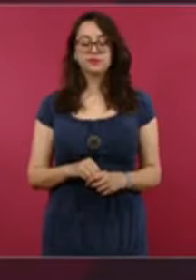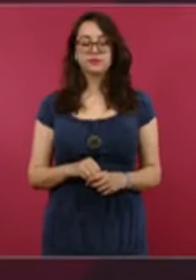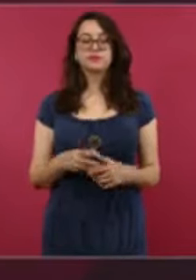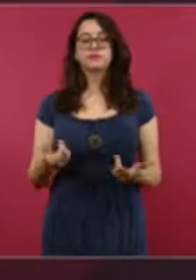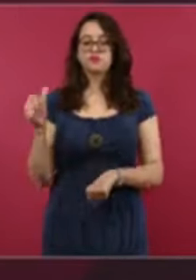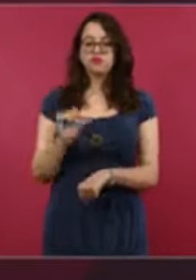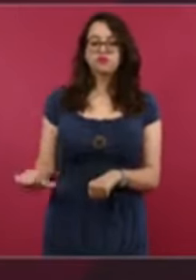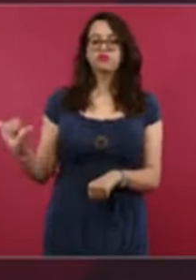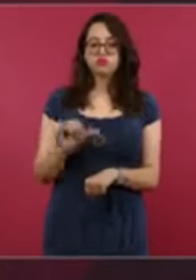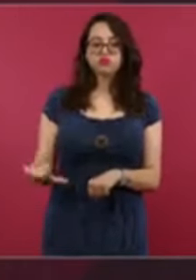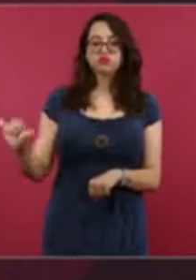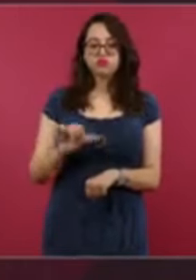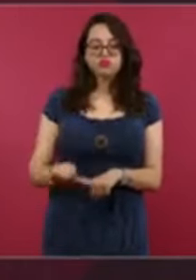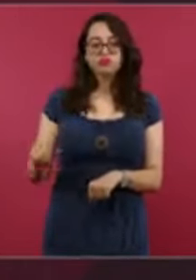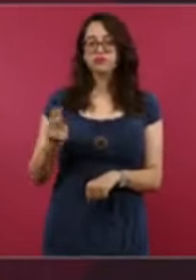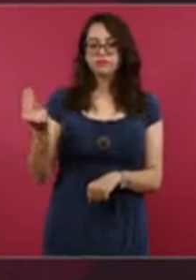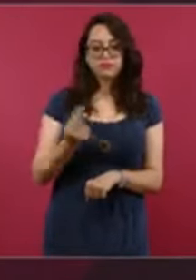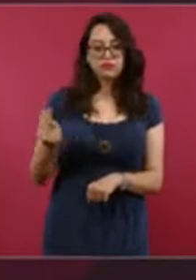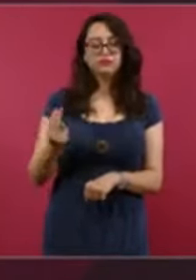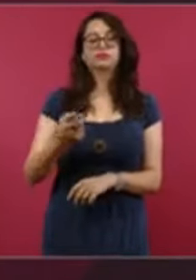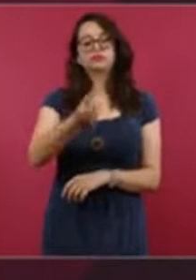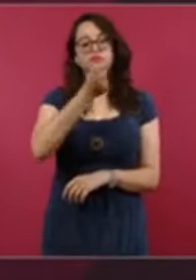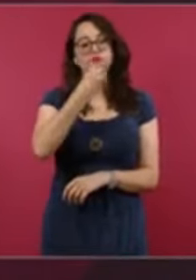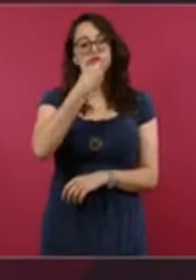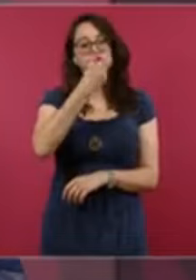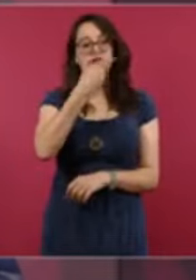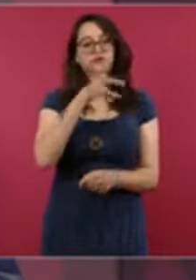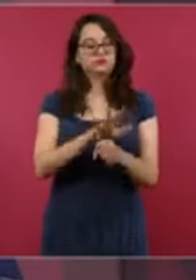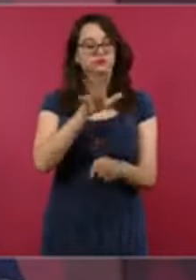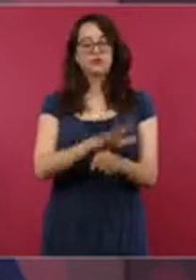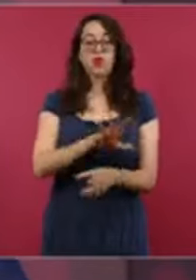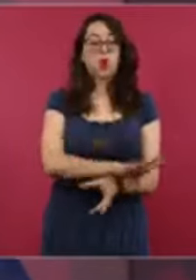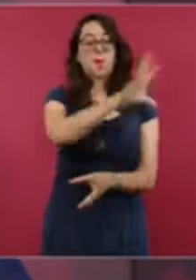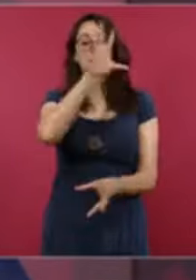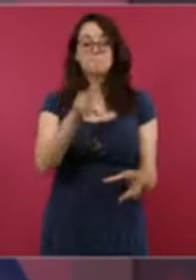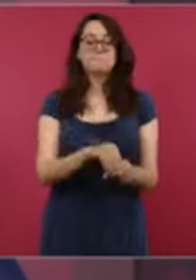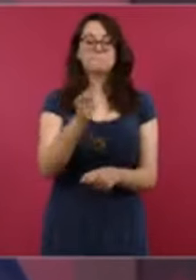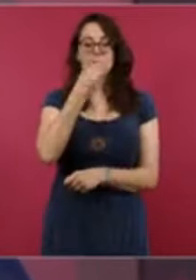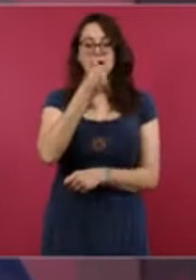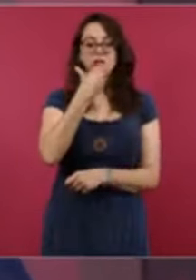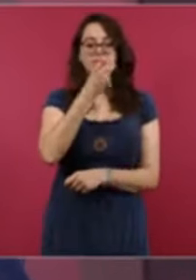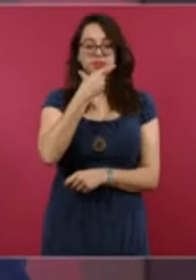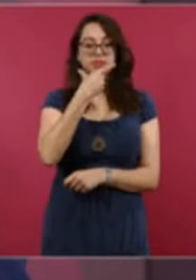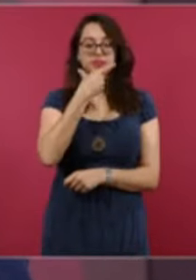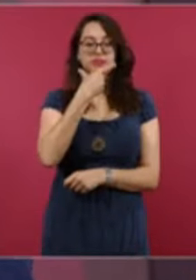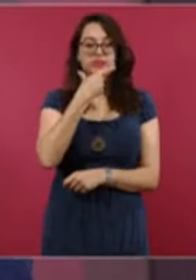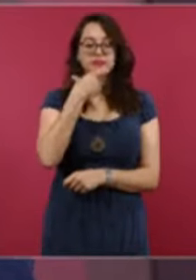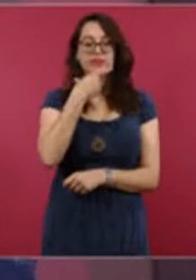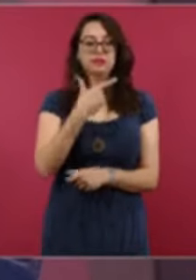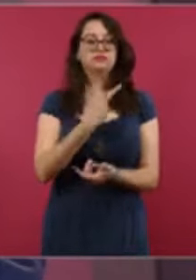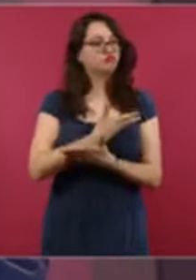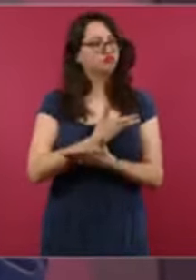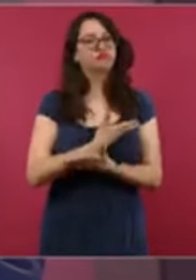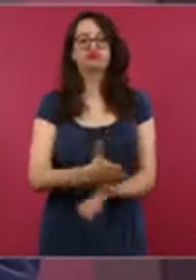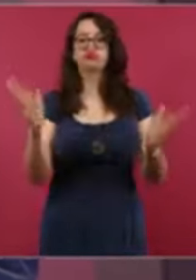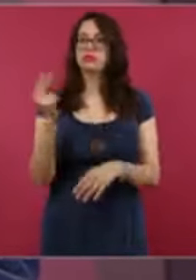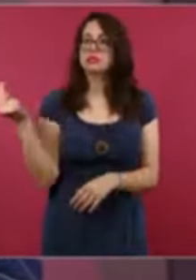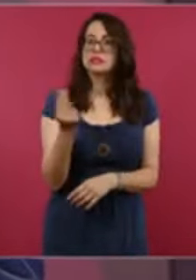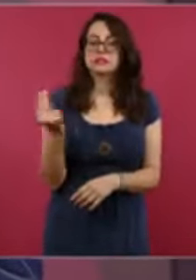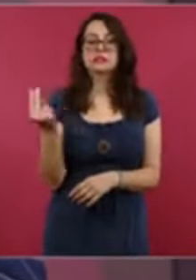intervenciones quirúrgicas, medicamentos, todas las medicinas que se necesiten, que se